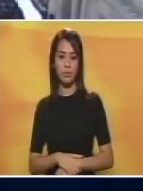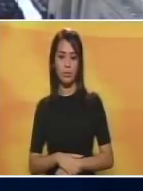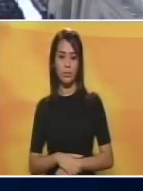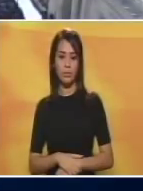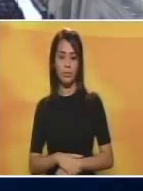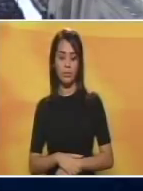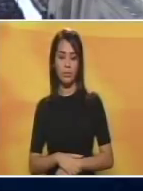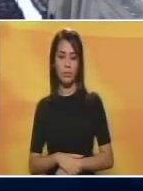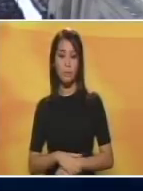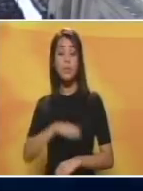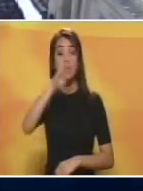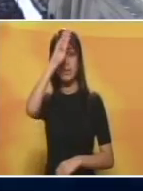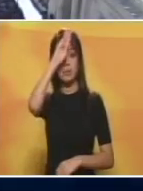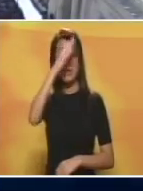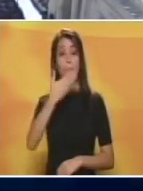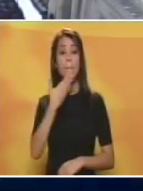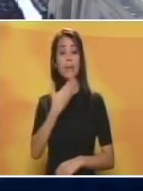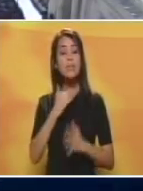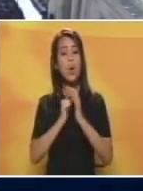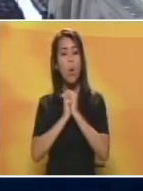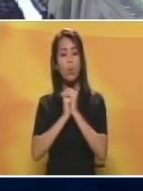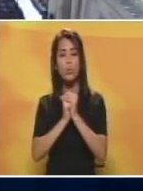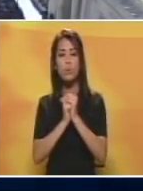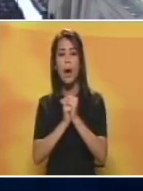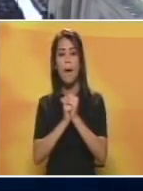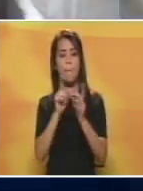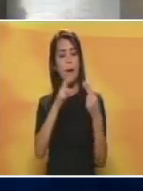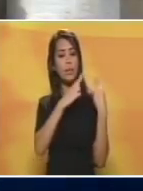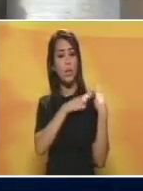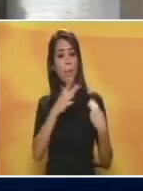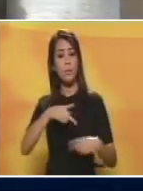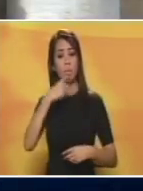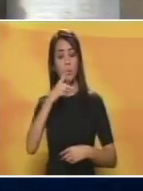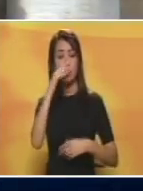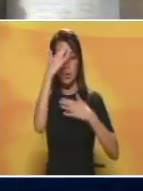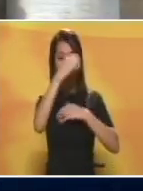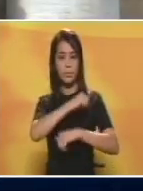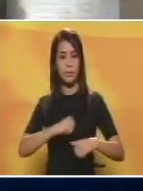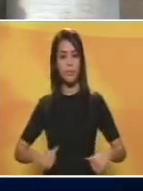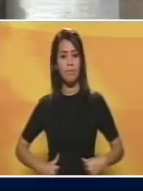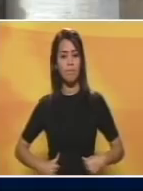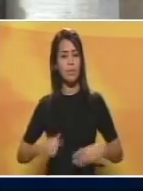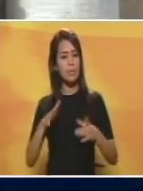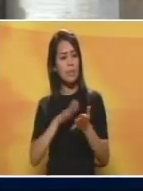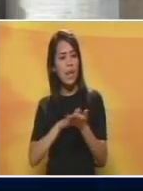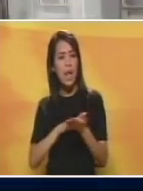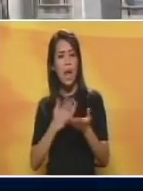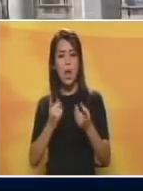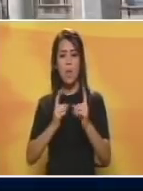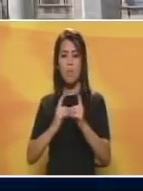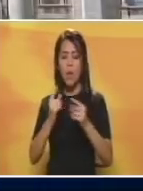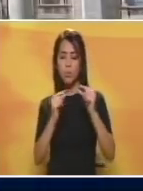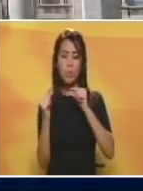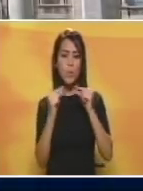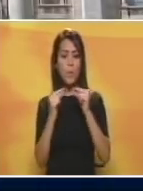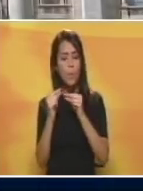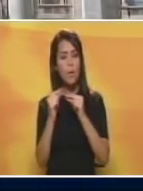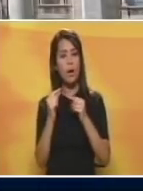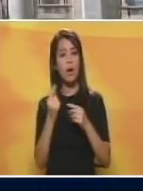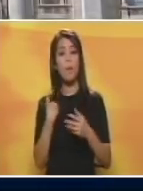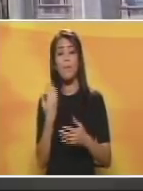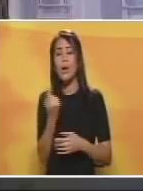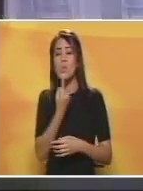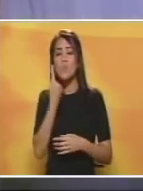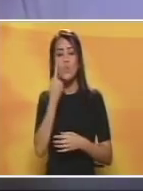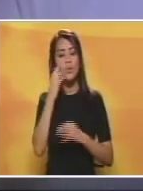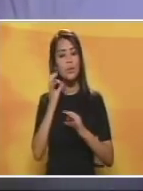El sumo pontífice pidió rezar para que los responsables políticos y militares elijan el camino de la negociación, lo que a su juicio es el único